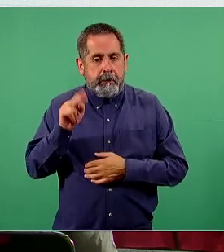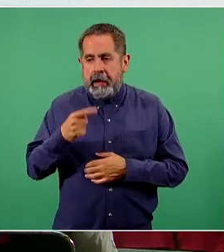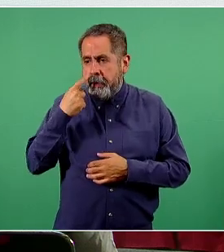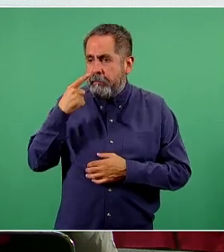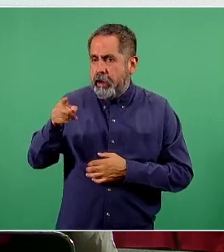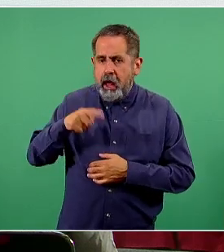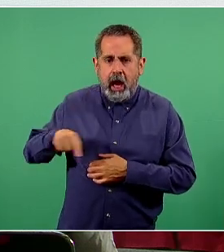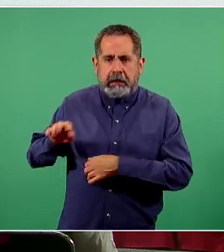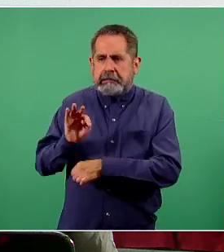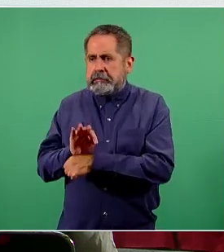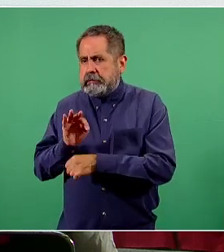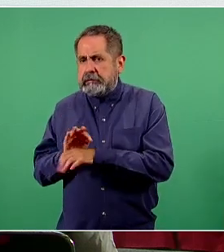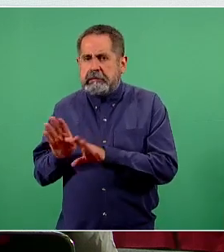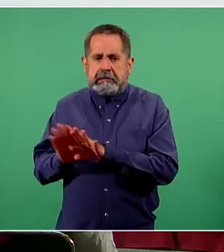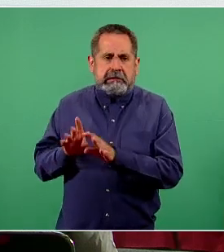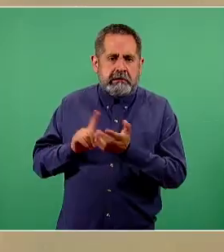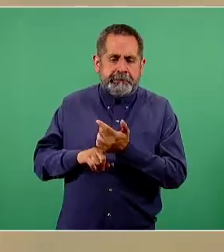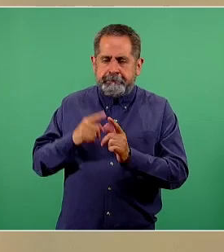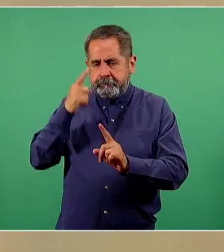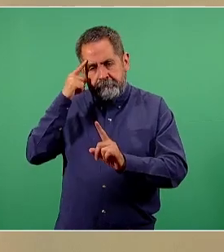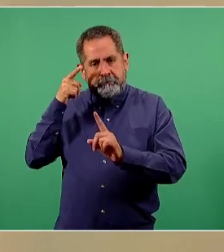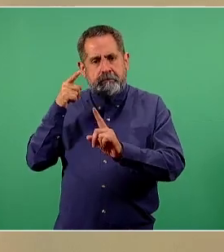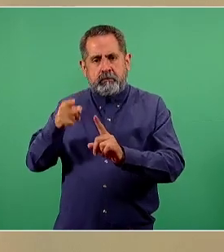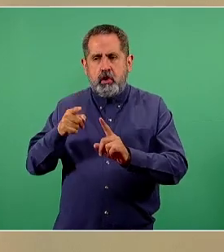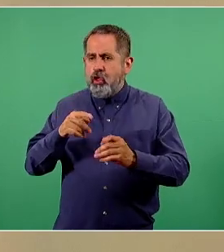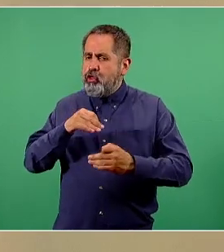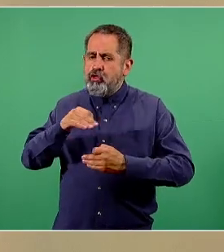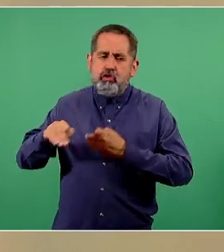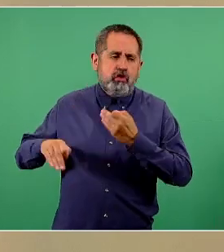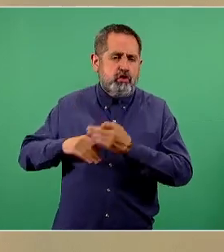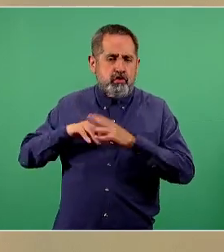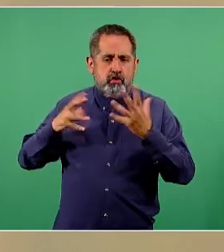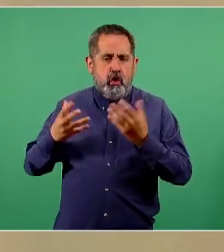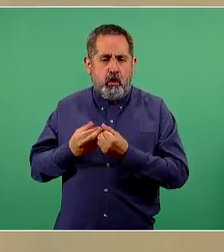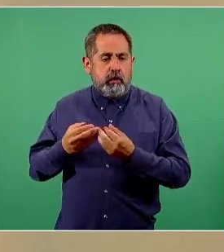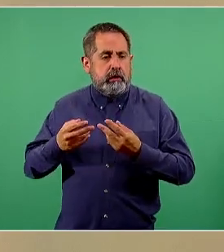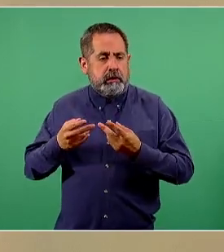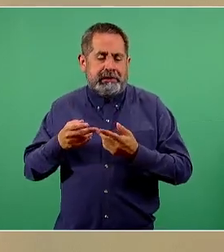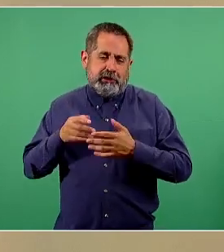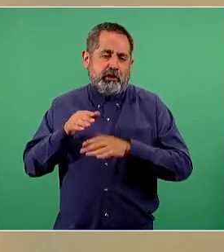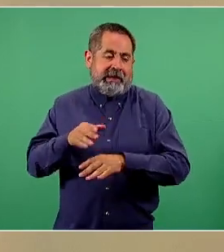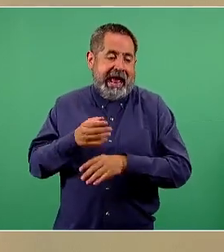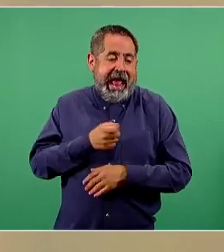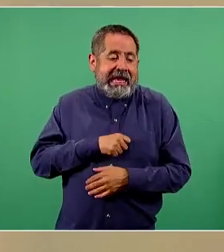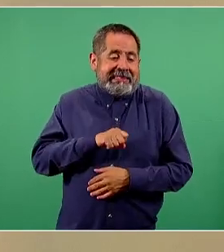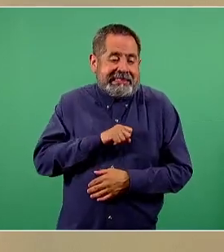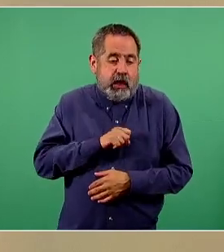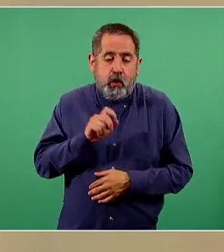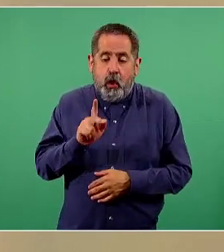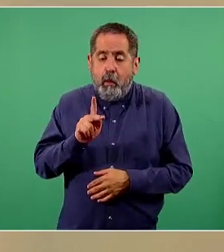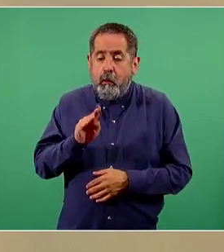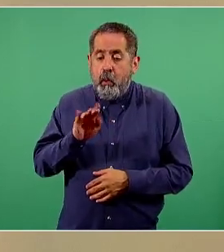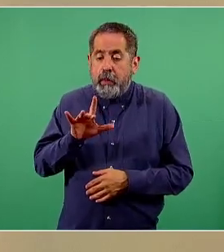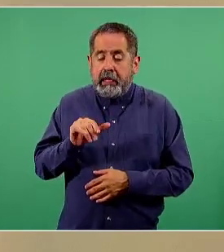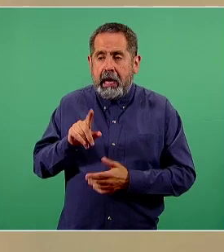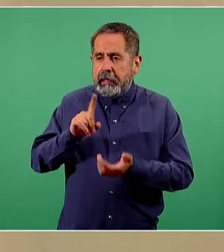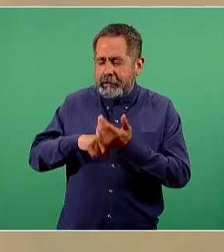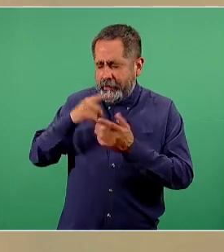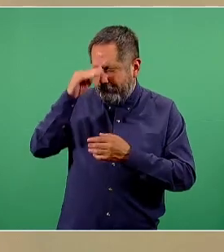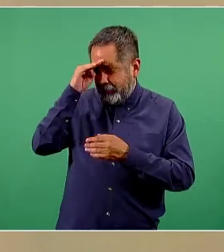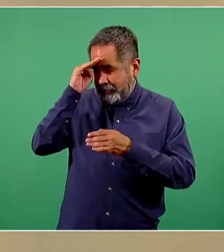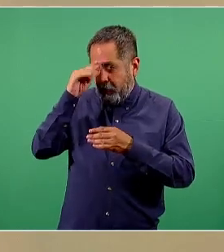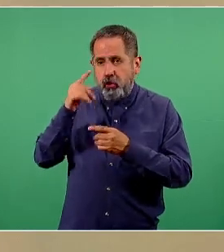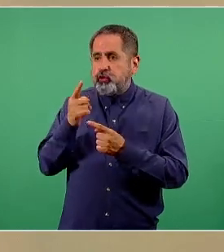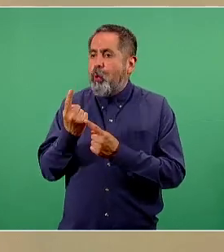el virus SARS-CoV-2 es un objetivo colectivo, poblacional, de salud pública. Se está pensando en la población en su